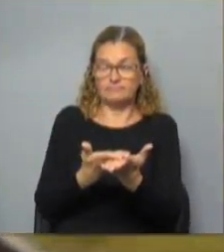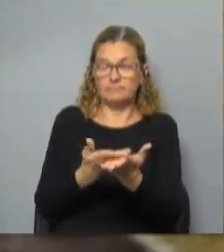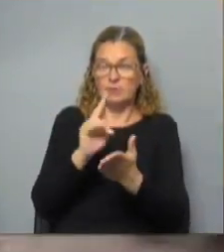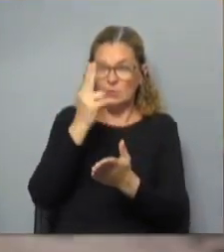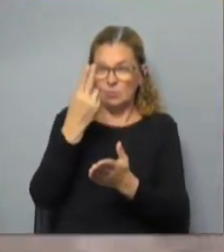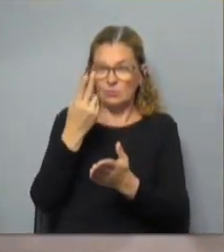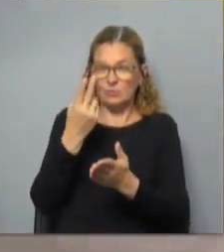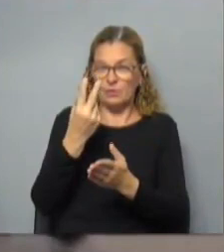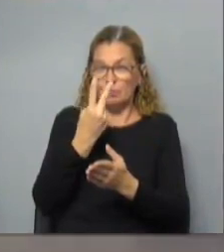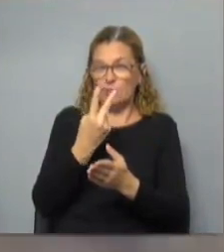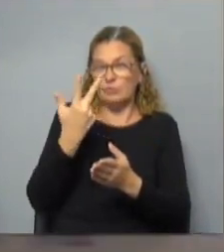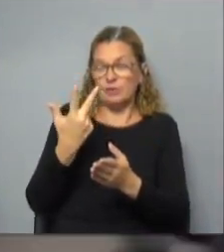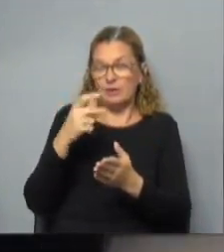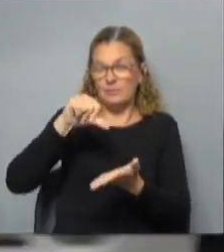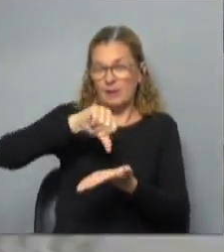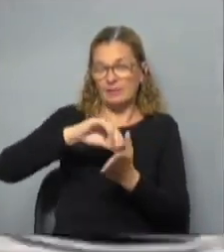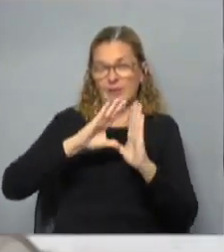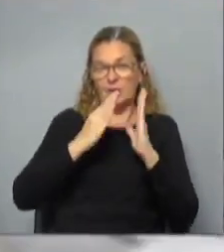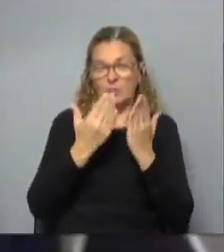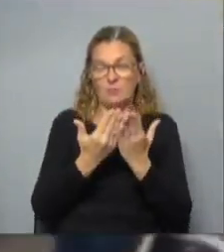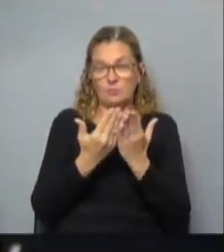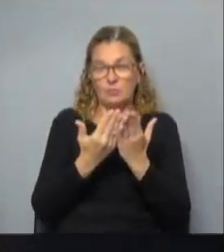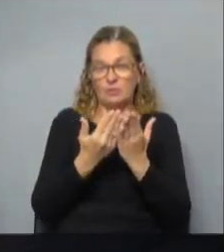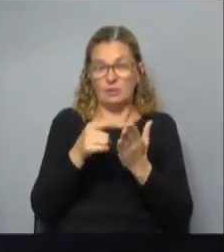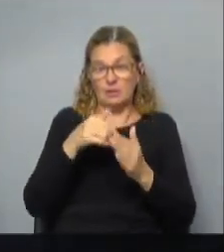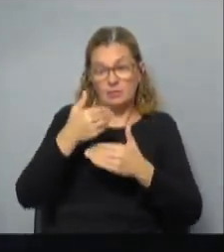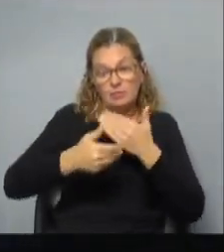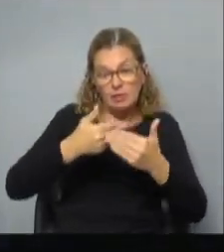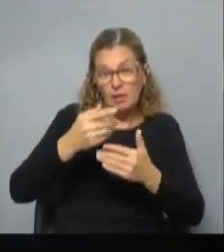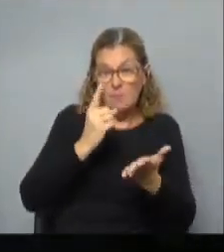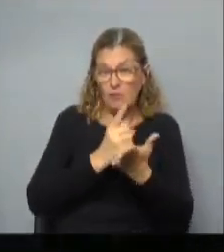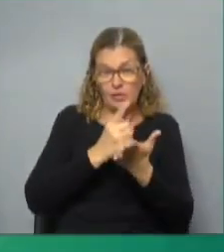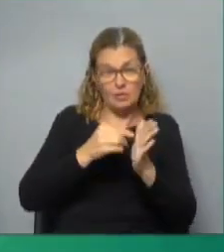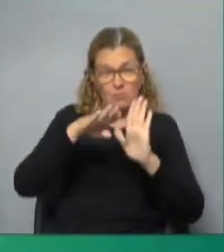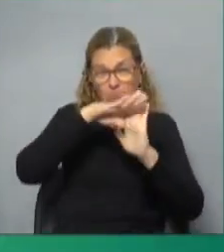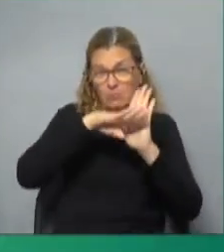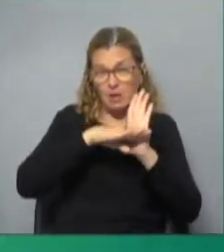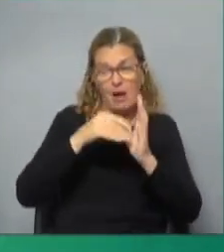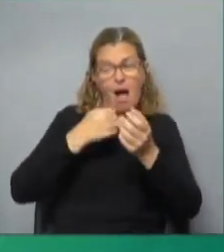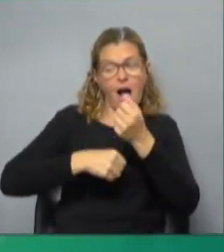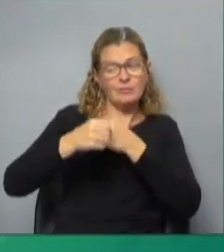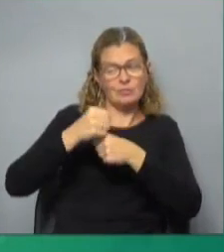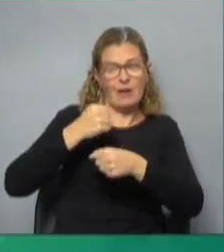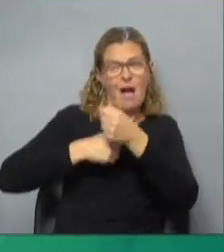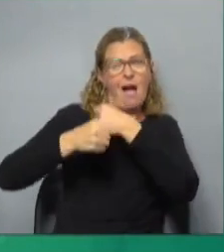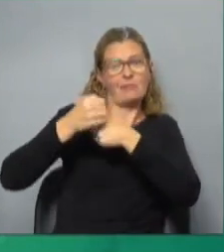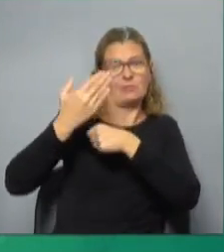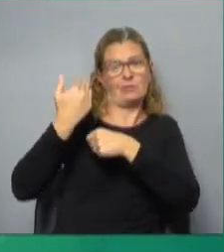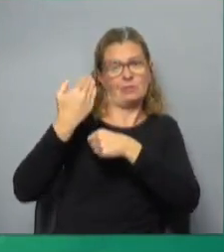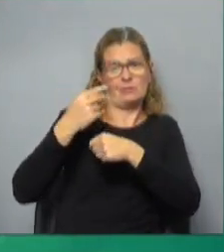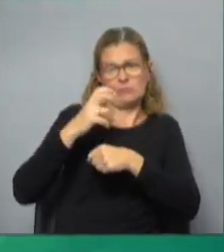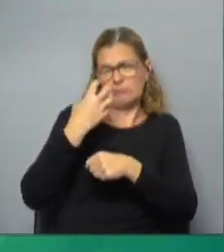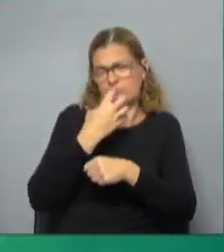uruguay - dos o tres países en el mundo que todavía mantiene una prohibición anacrónica obsoleta y